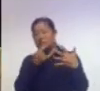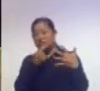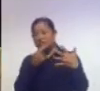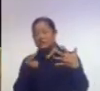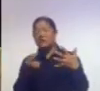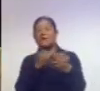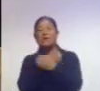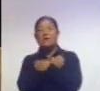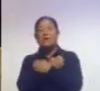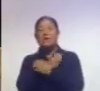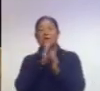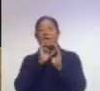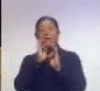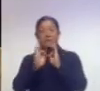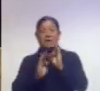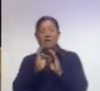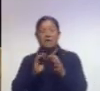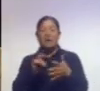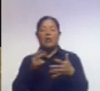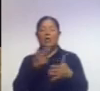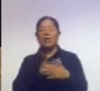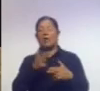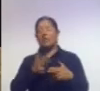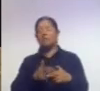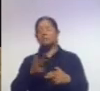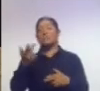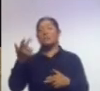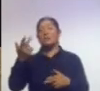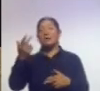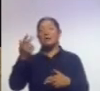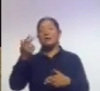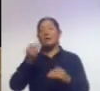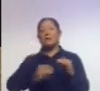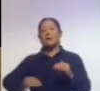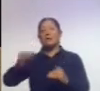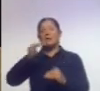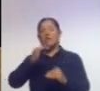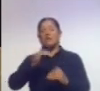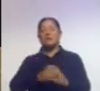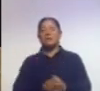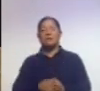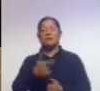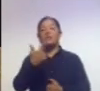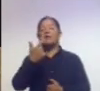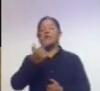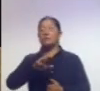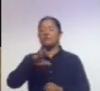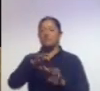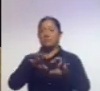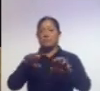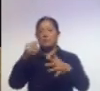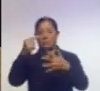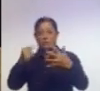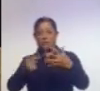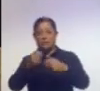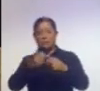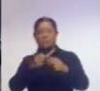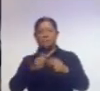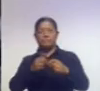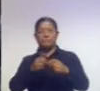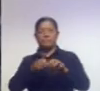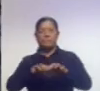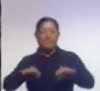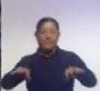científica, hasta la superior, en 12 áreas para participar. Actualmente, precisamente en estos momentos,